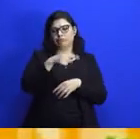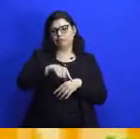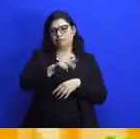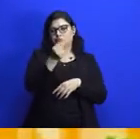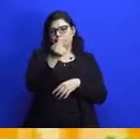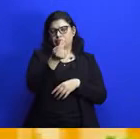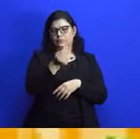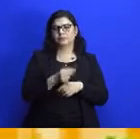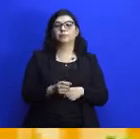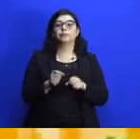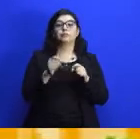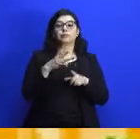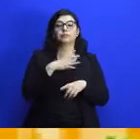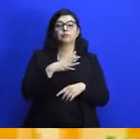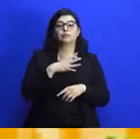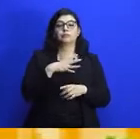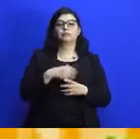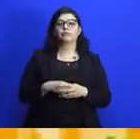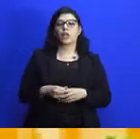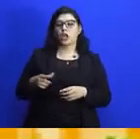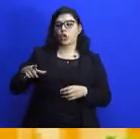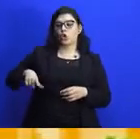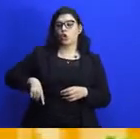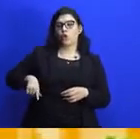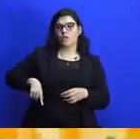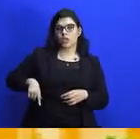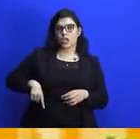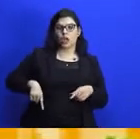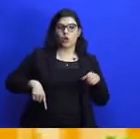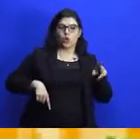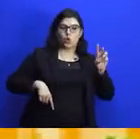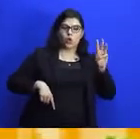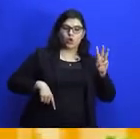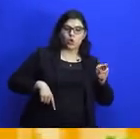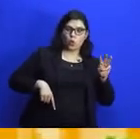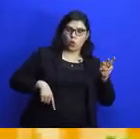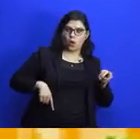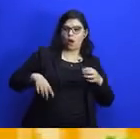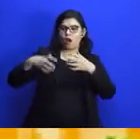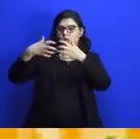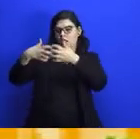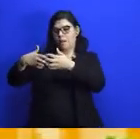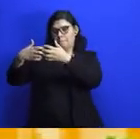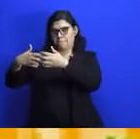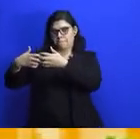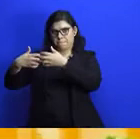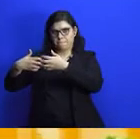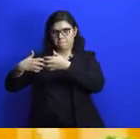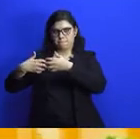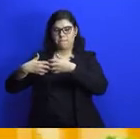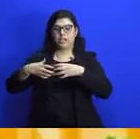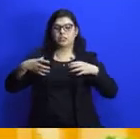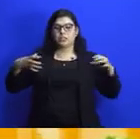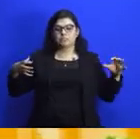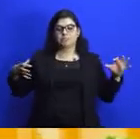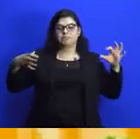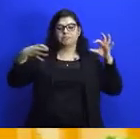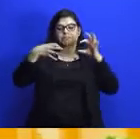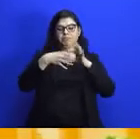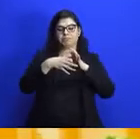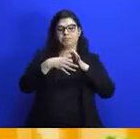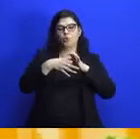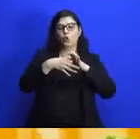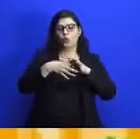También construimos lazos de cooperación con gobiernos locales y alianzas con empresas y organizaciones de la sociedad civil para llevar